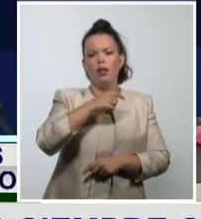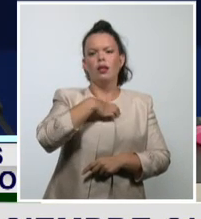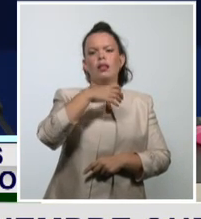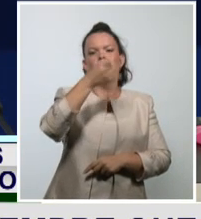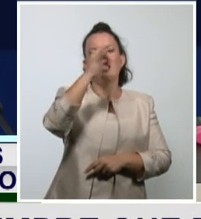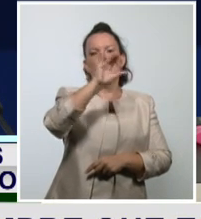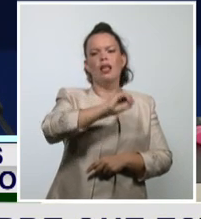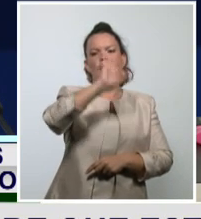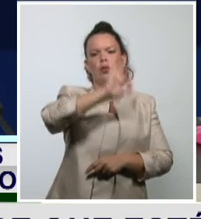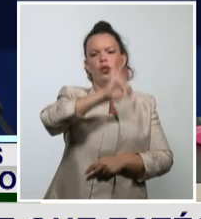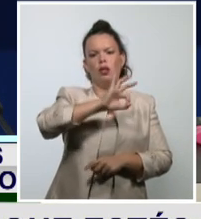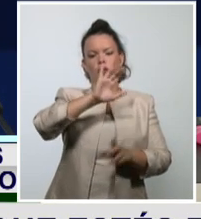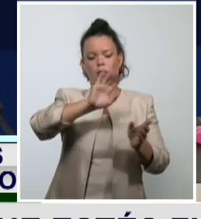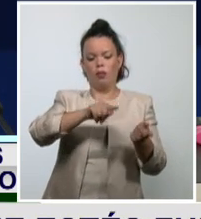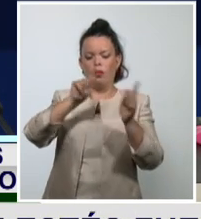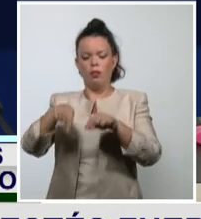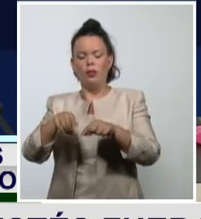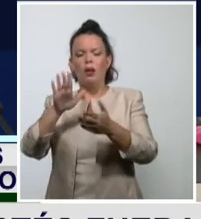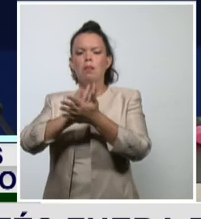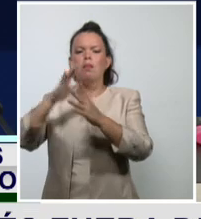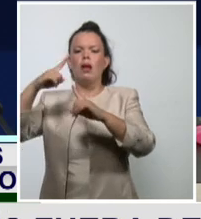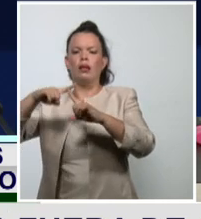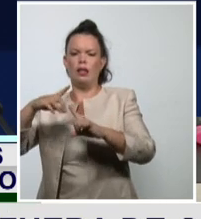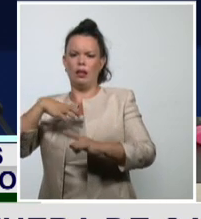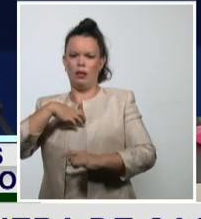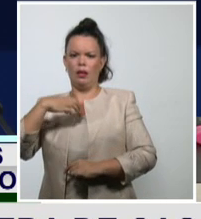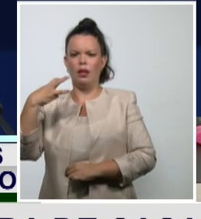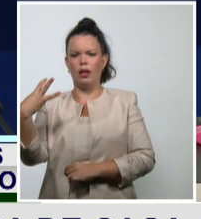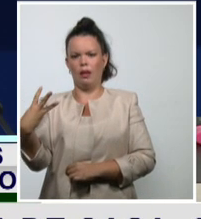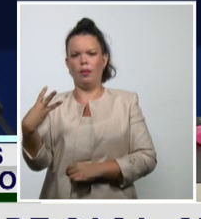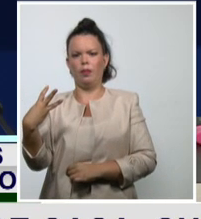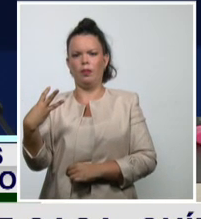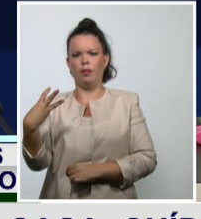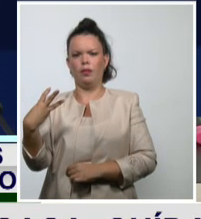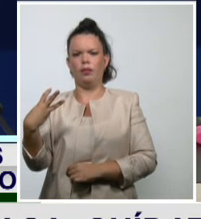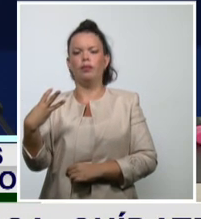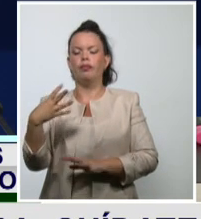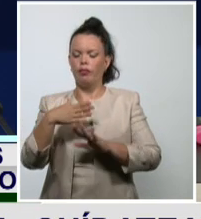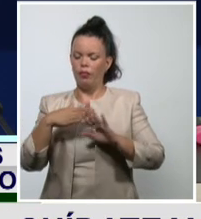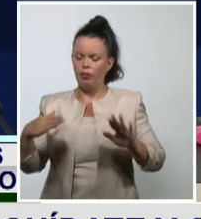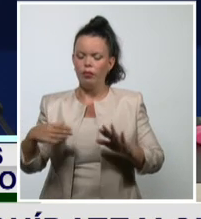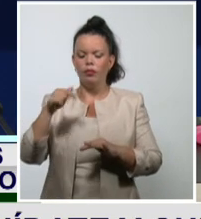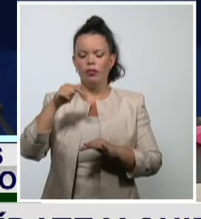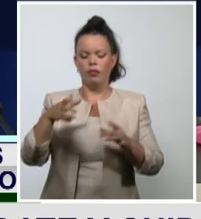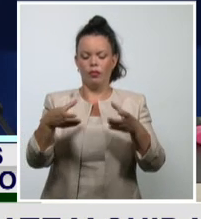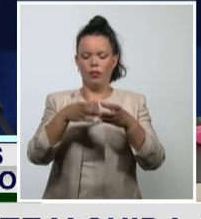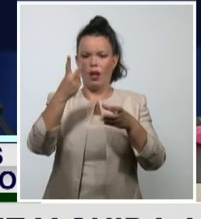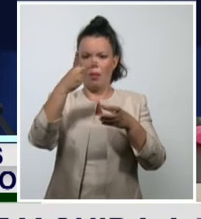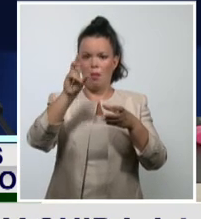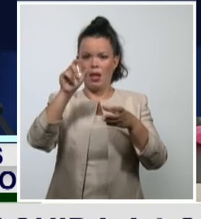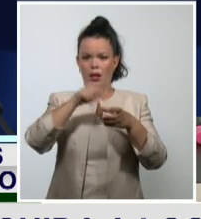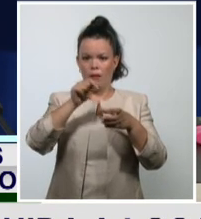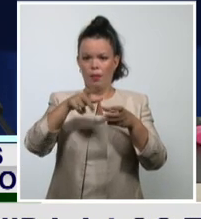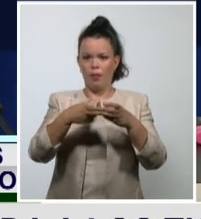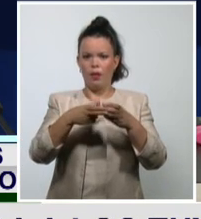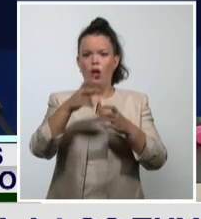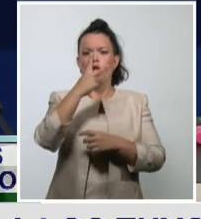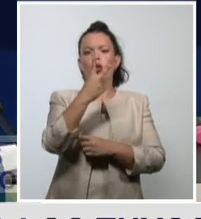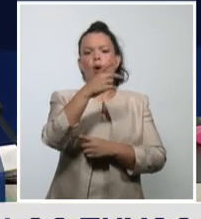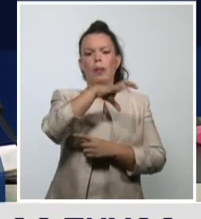Matanzas con 3 casos. No obstante, de estos 20 casos confirmados, hay 2 de Pinal del Río, del municipio